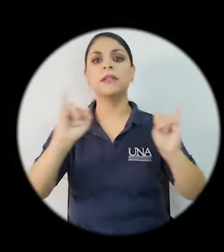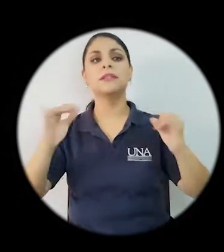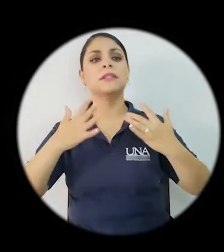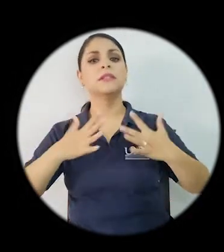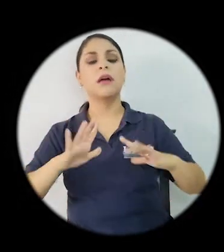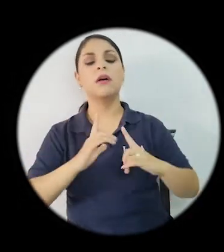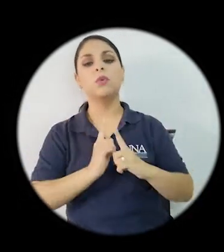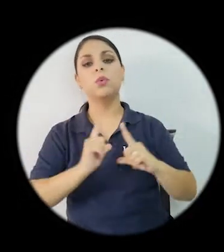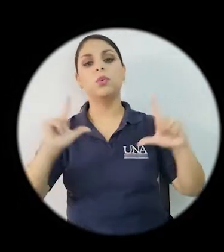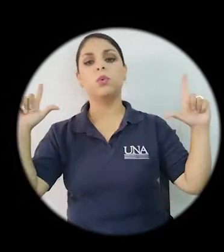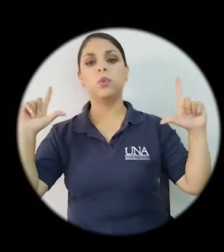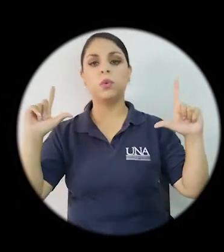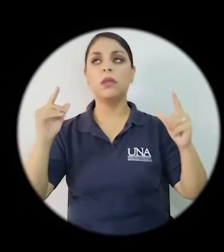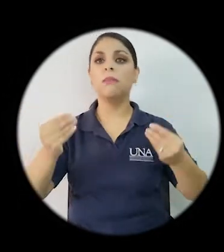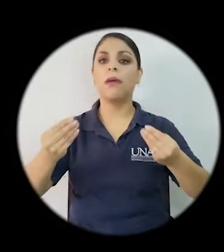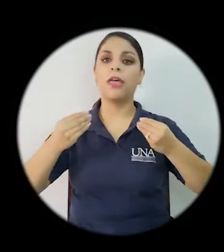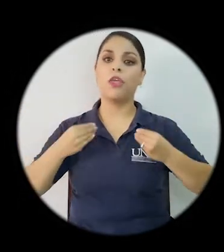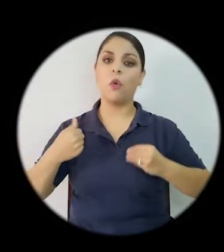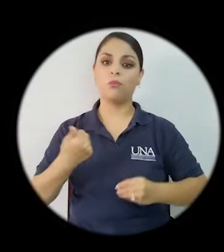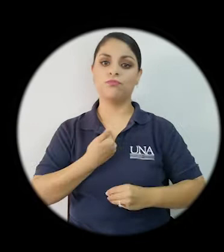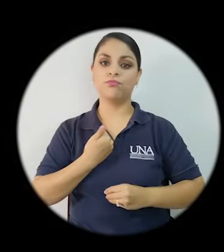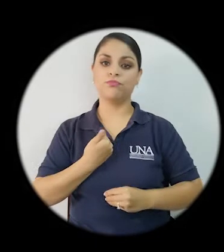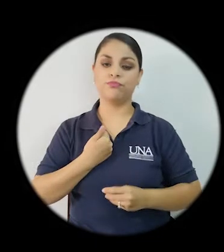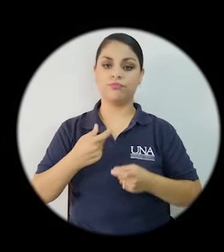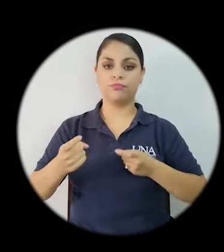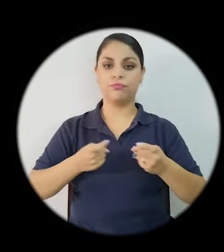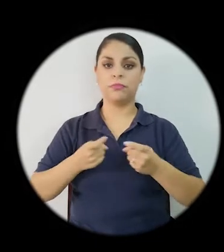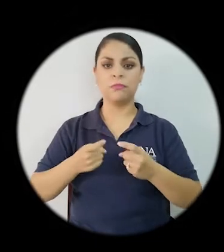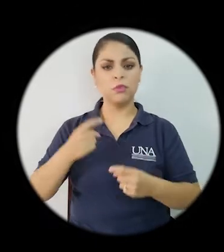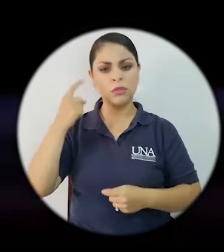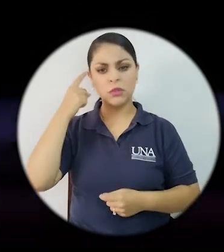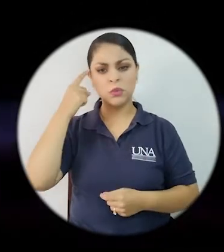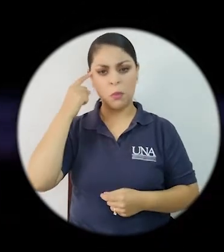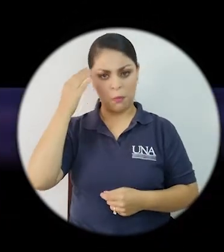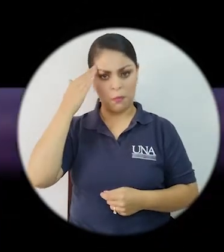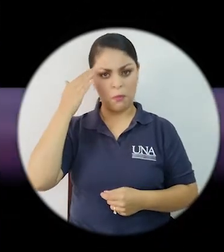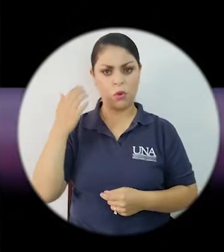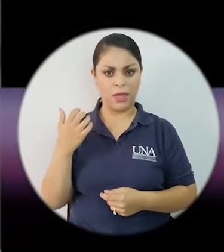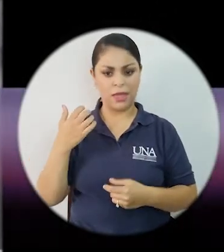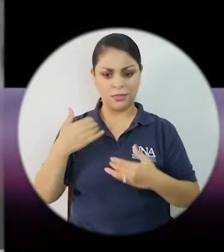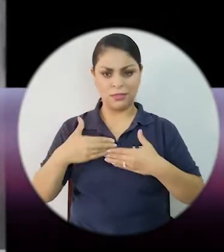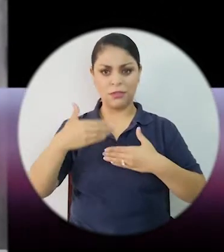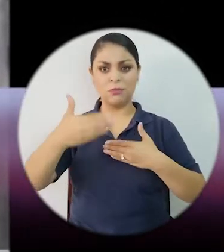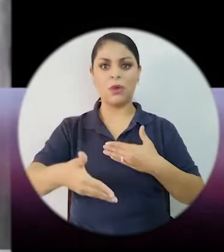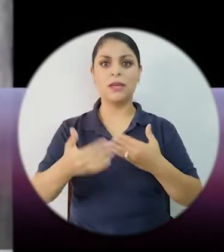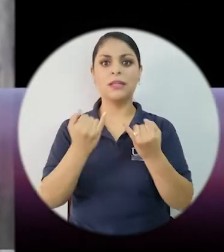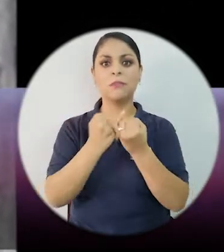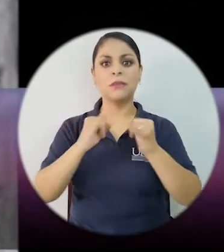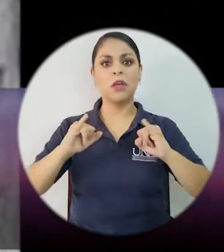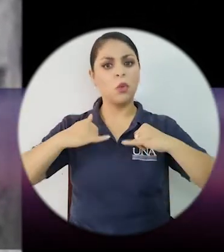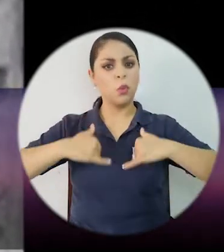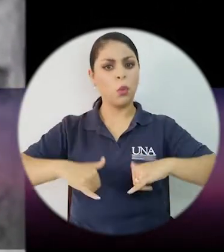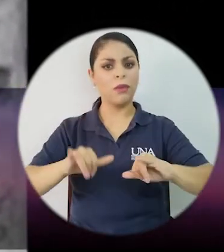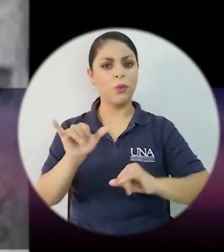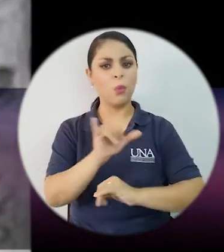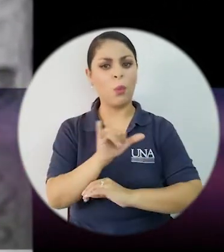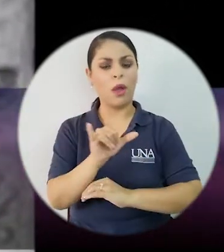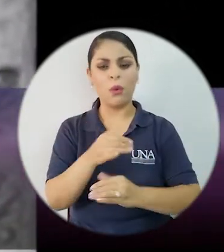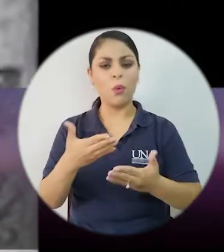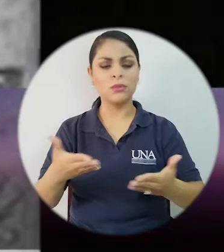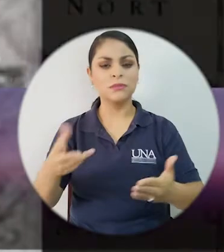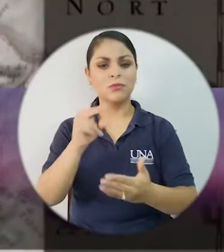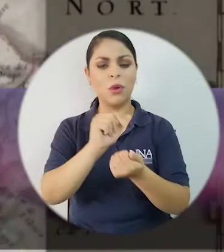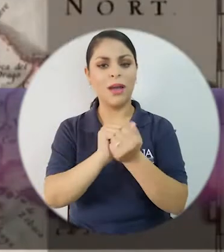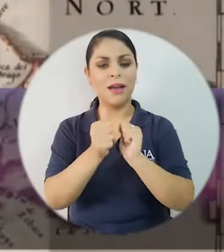nos devolvió la soberanía, pero uno no entiende por qué después de la independencia pues seguimos un poquito parecidos, algunas cosas no